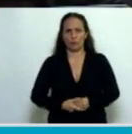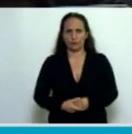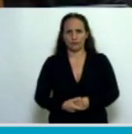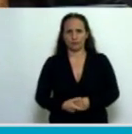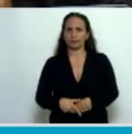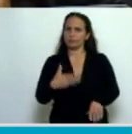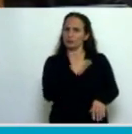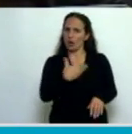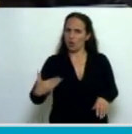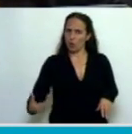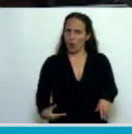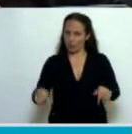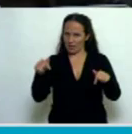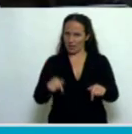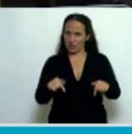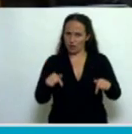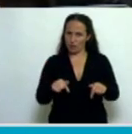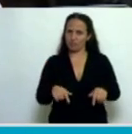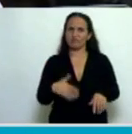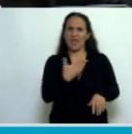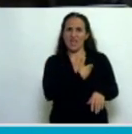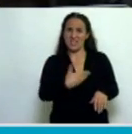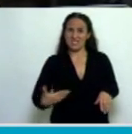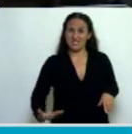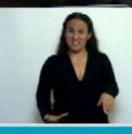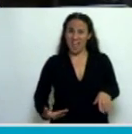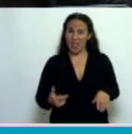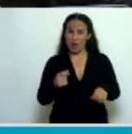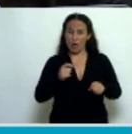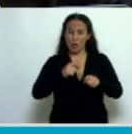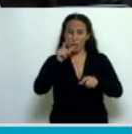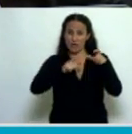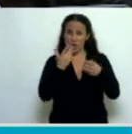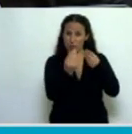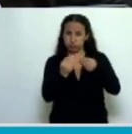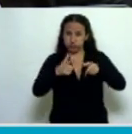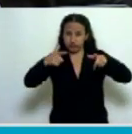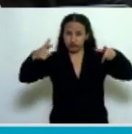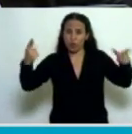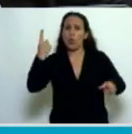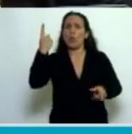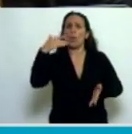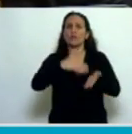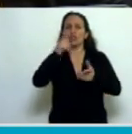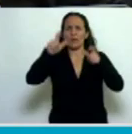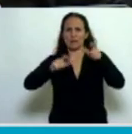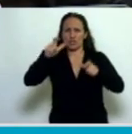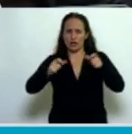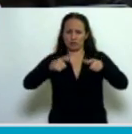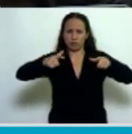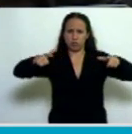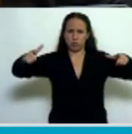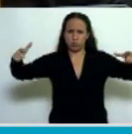Este gobierno engordó al Estado en 1 millón de personas. Lo sobredimensionaron para ocultar